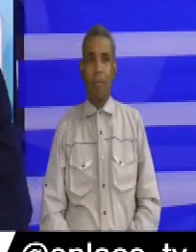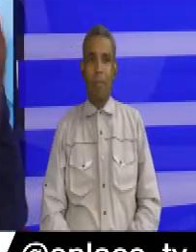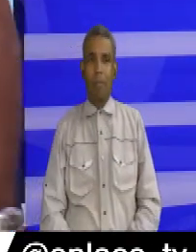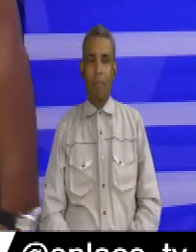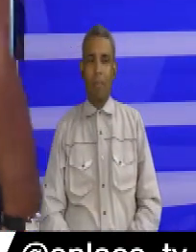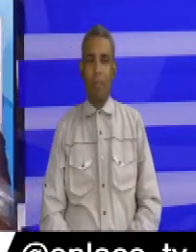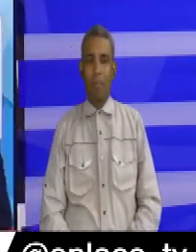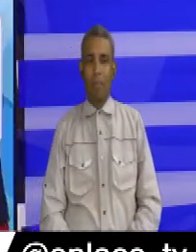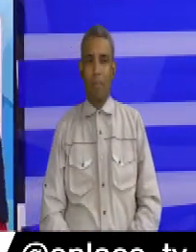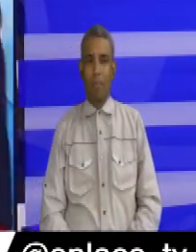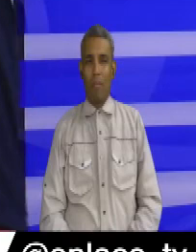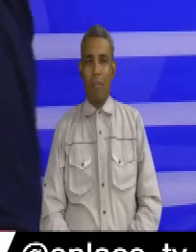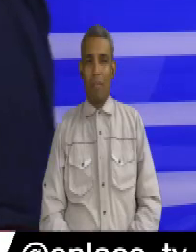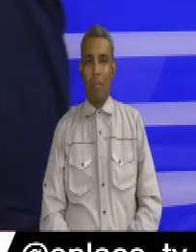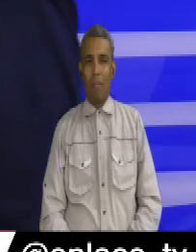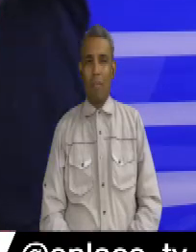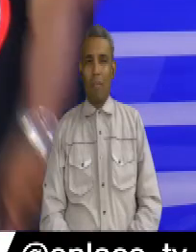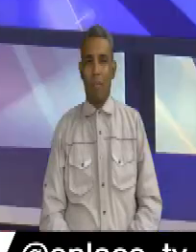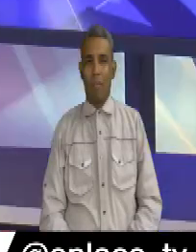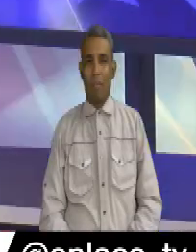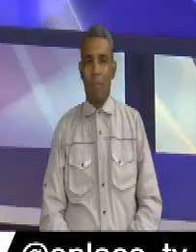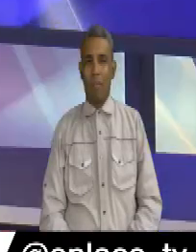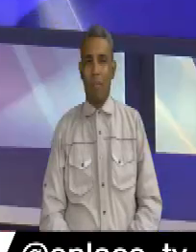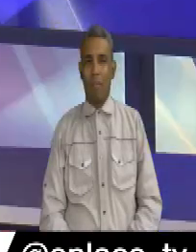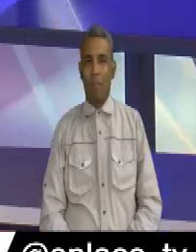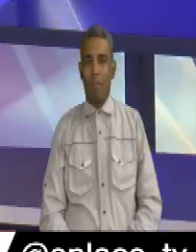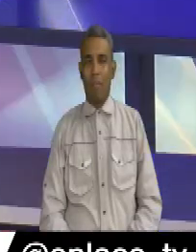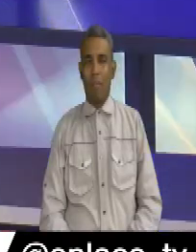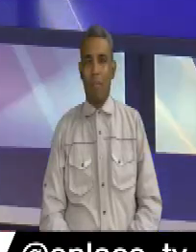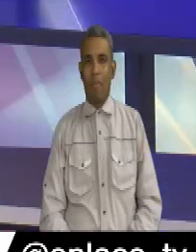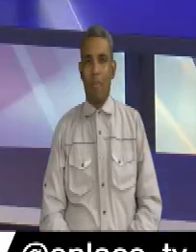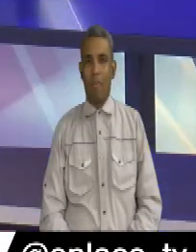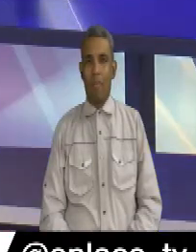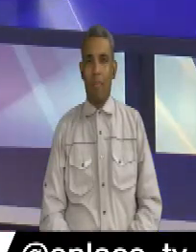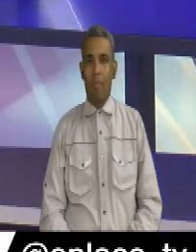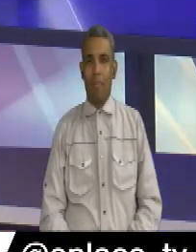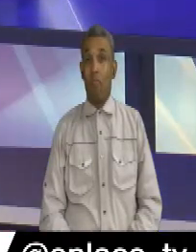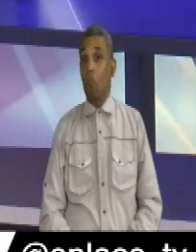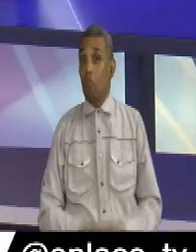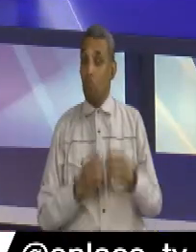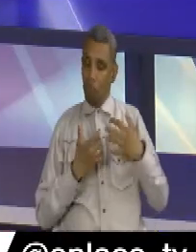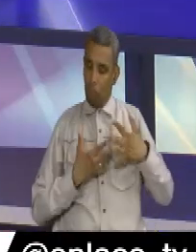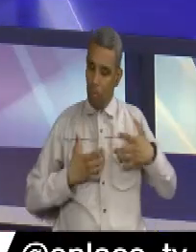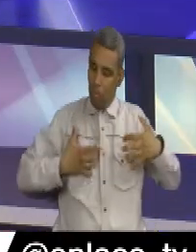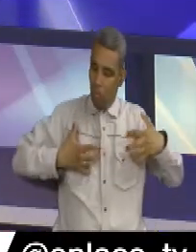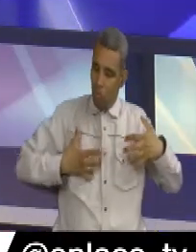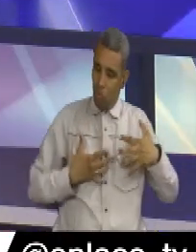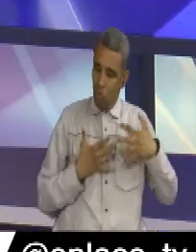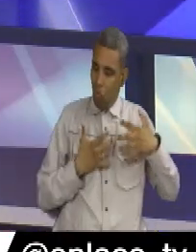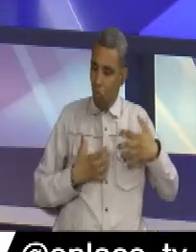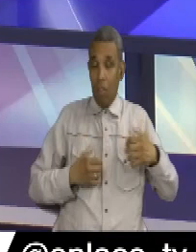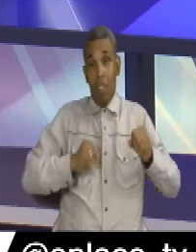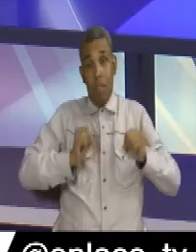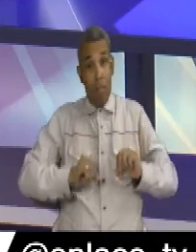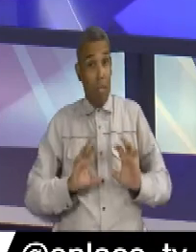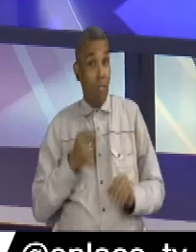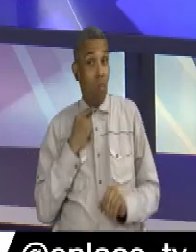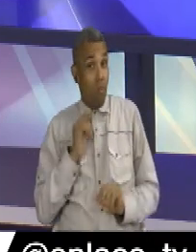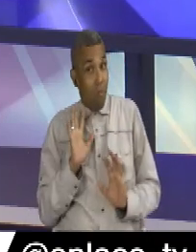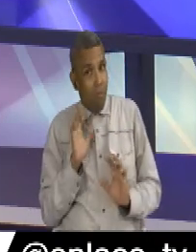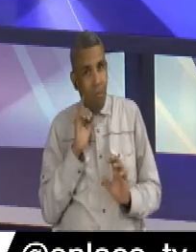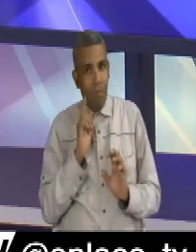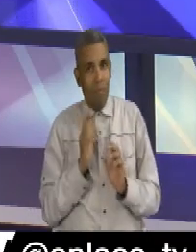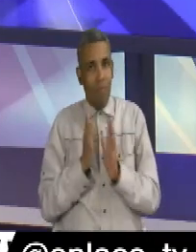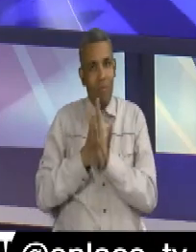Erwin Peluca, bribababa. Y los chicos que les guste el vallenato, pues pueden llevar a las chicas que les gustan los desordenados. Hasta aquí la información